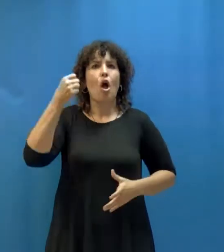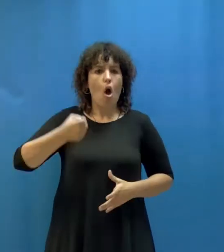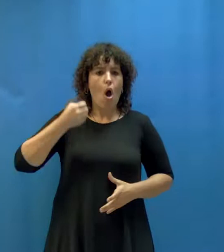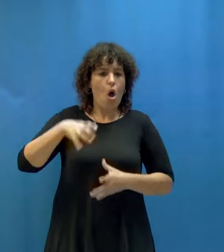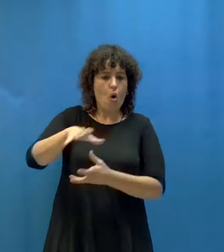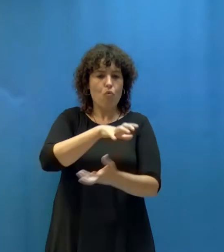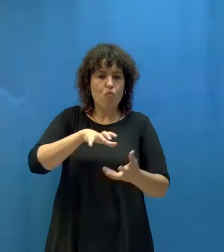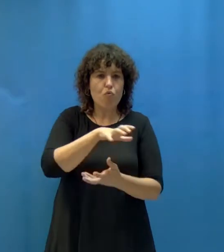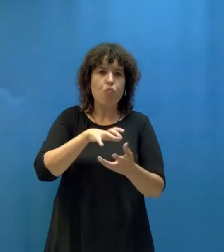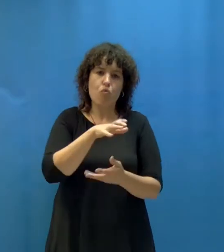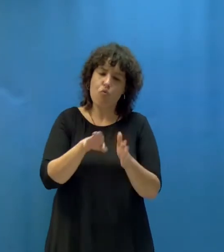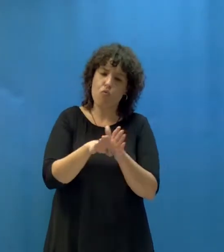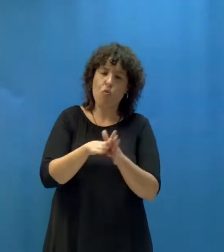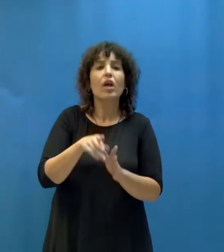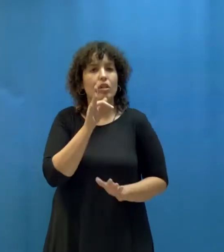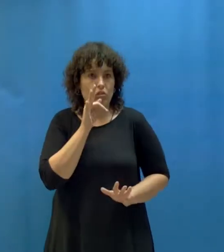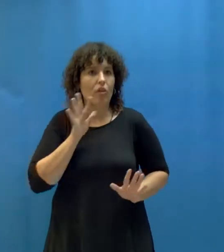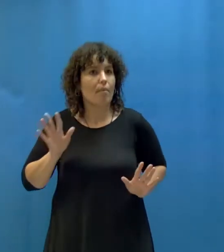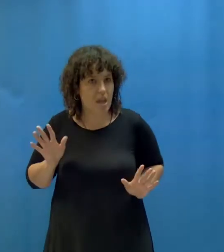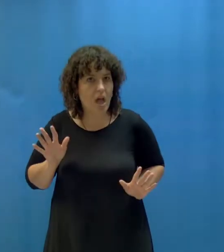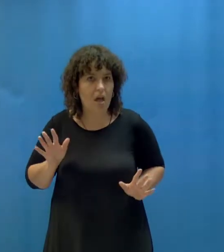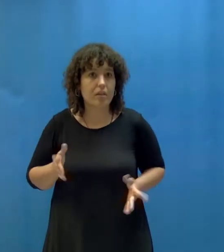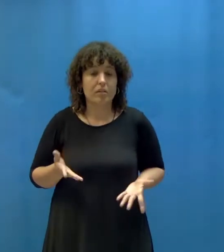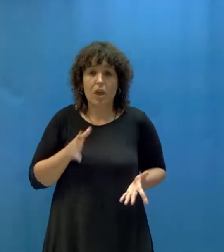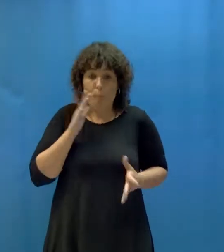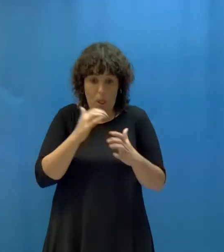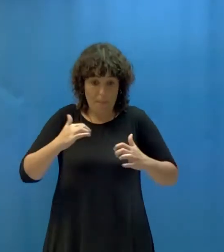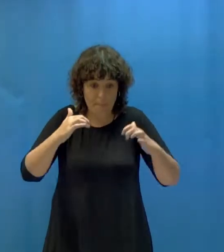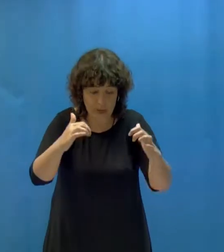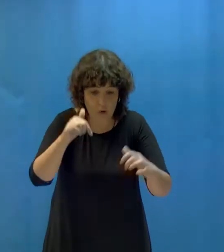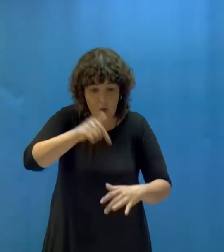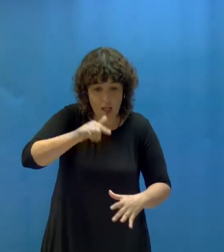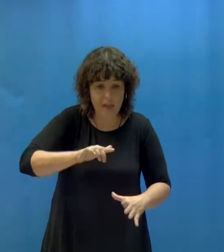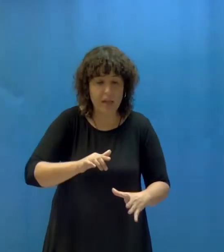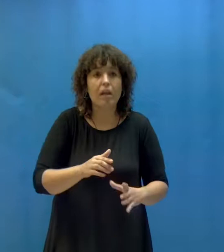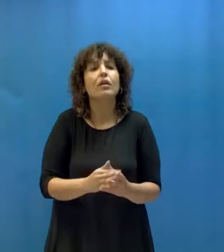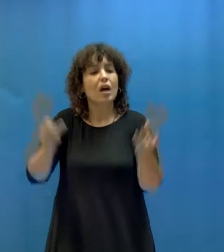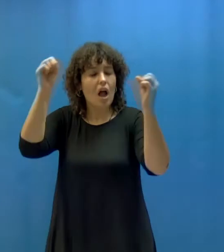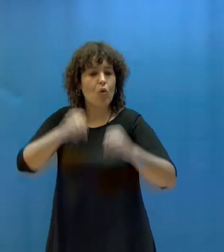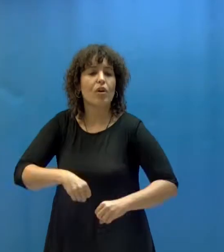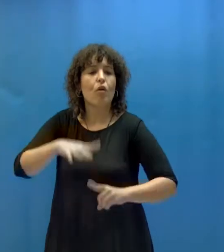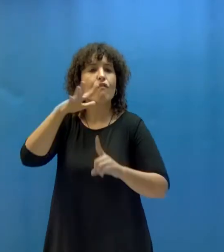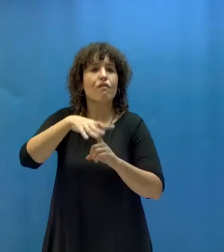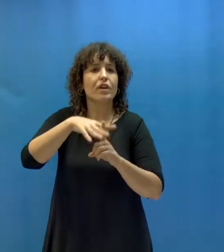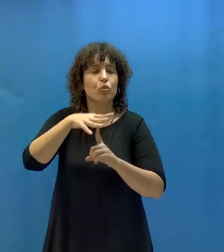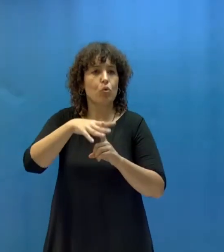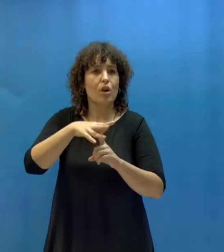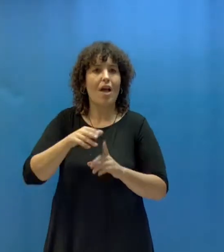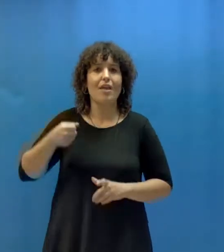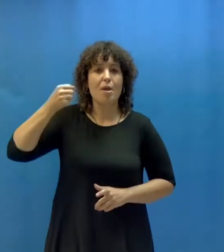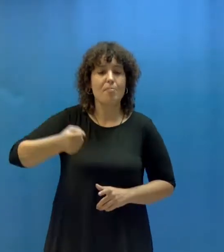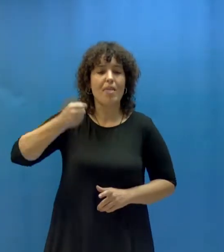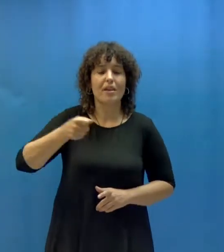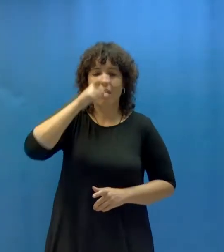coleteando. Y es que aún en este pleno se va a aprobar el pago de una factura de la Madalena del